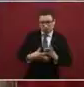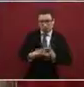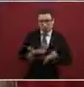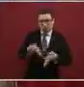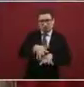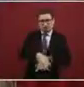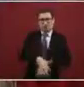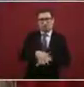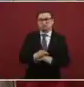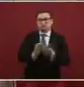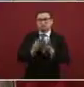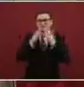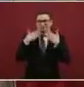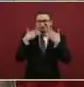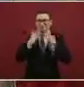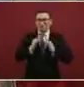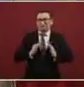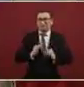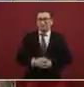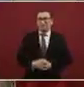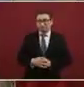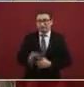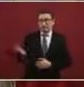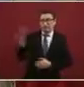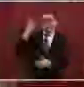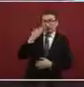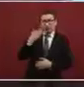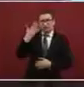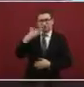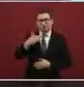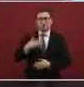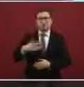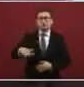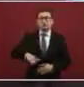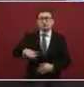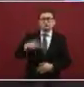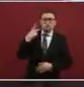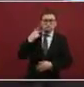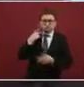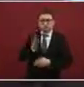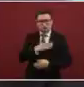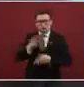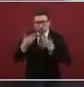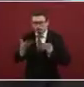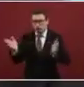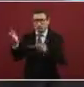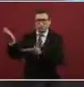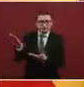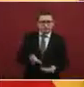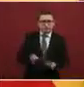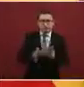Lo que en un comienzo fue un acto de extraordinaria voluntad y dignidad política del gobierno mexicano, hoy, gracias a la